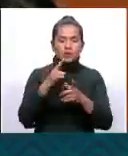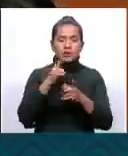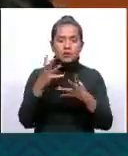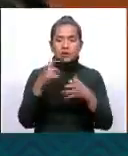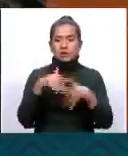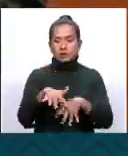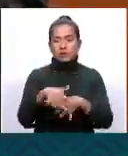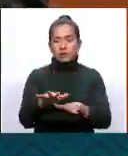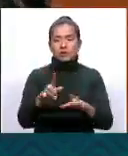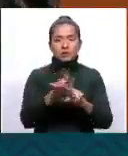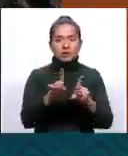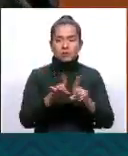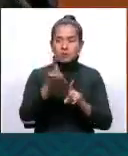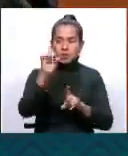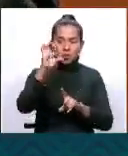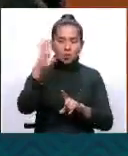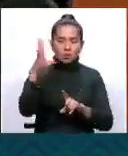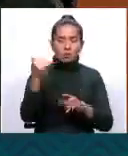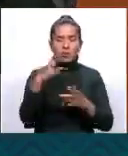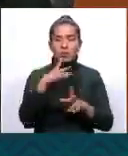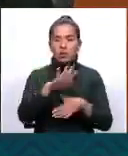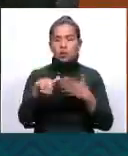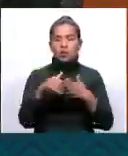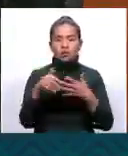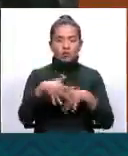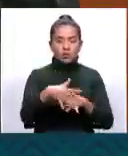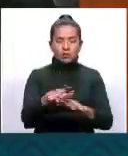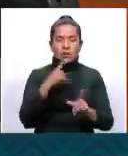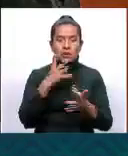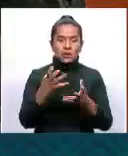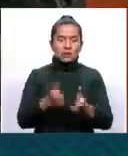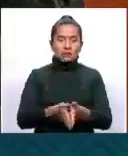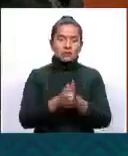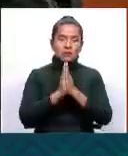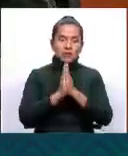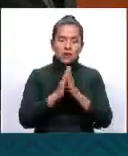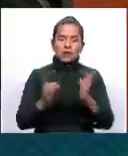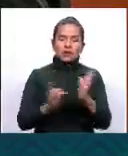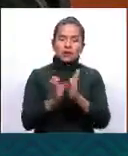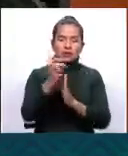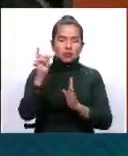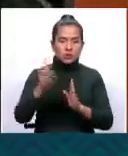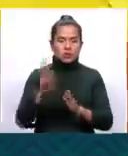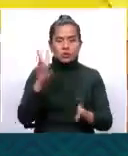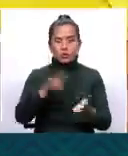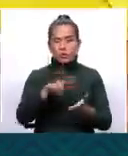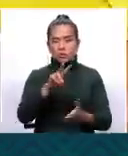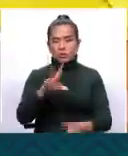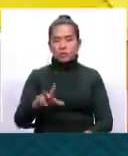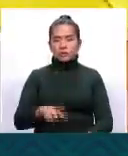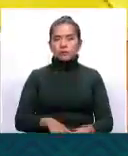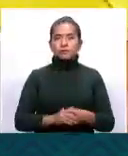de parte de los activistas en Cochabamba que están pidiendo el desarrollo del censo en el año 2023?